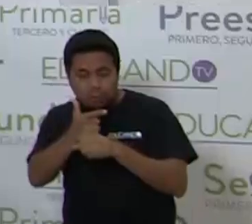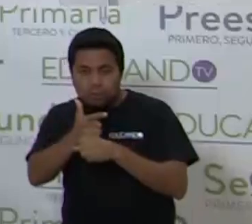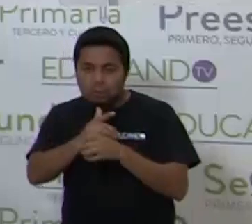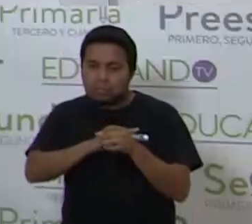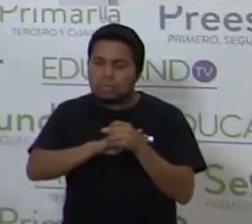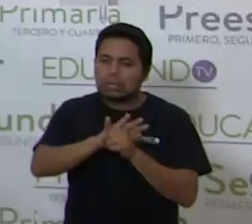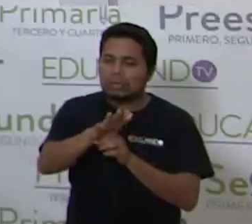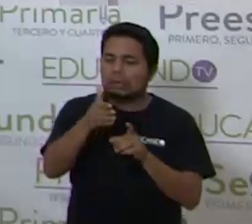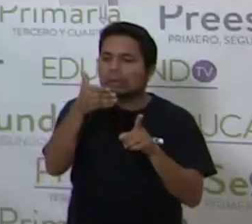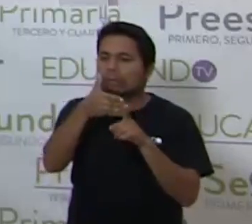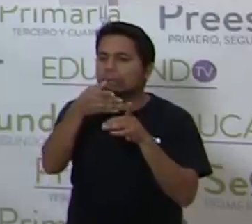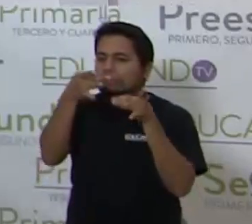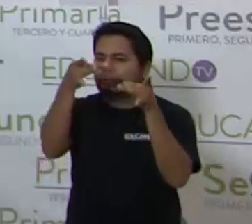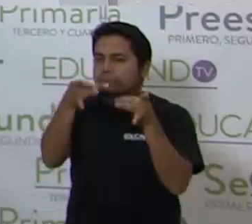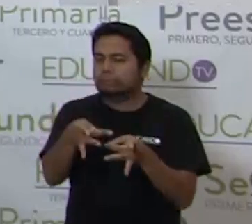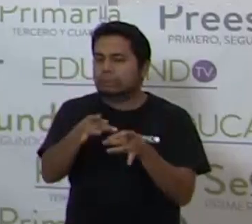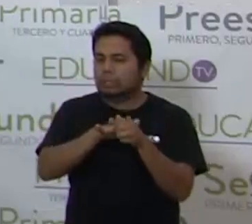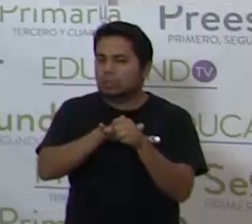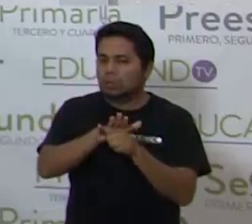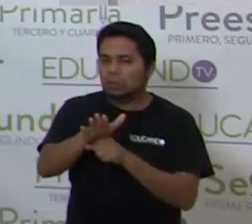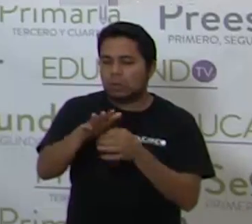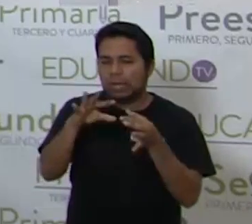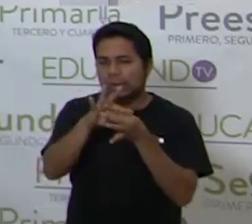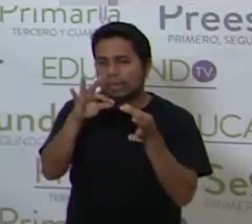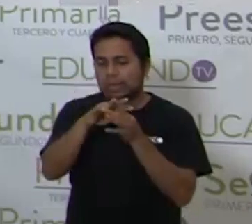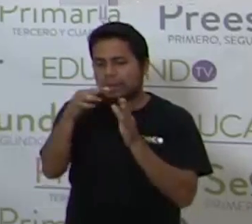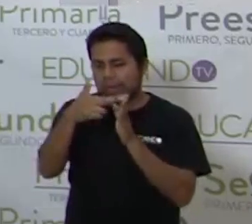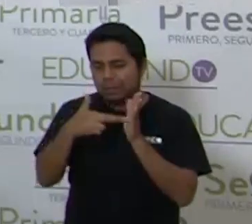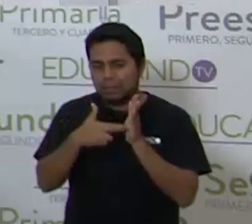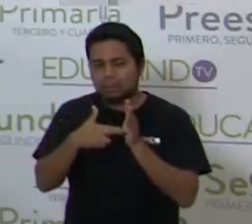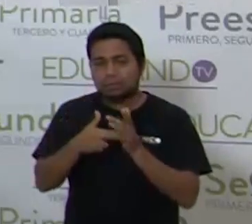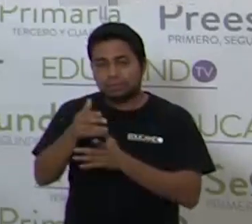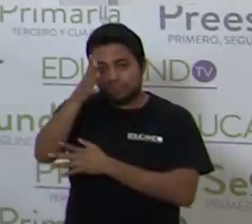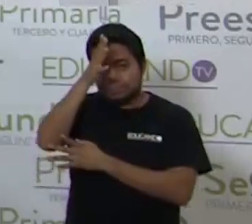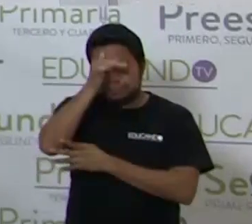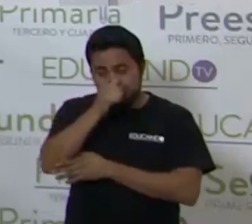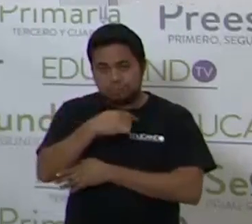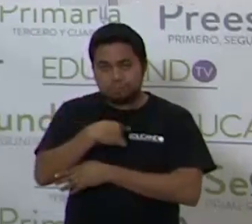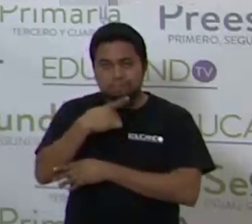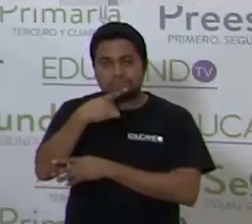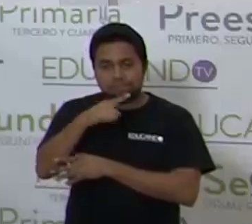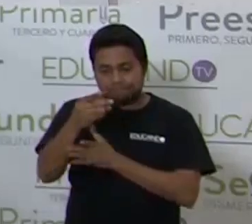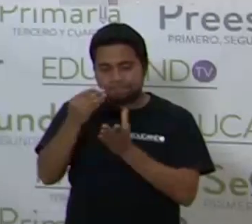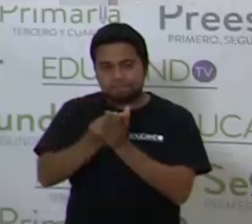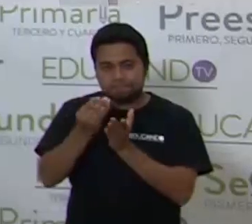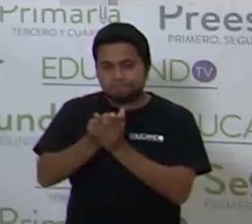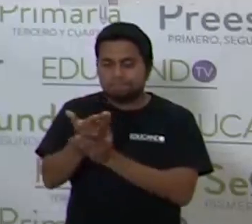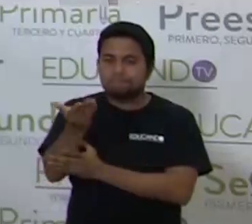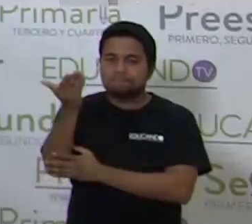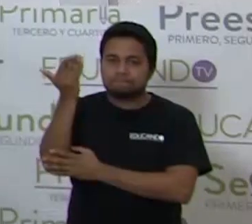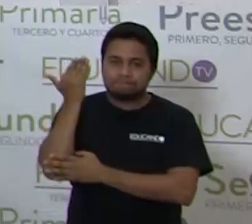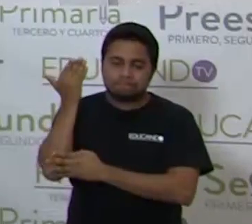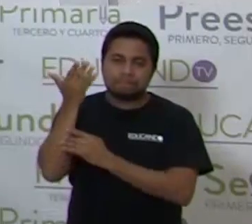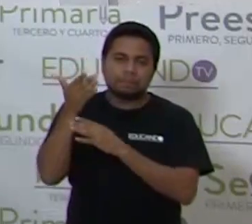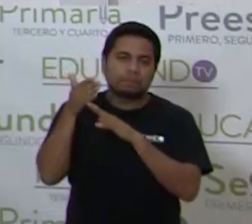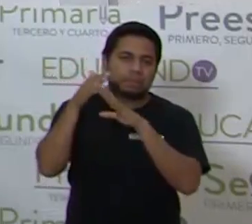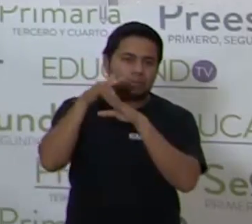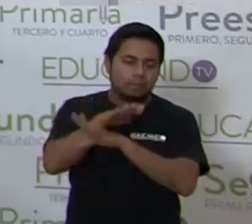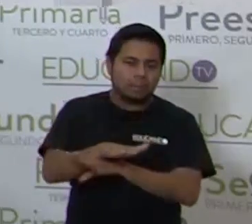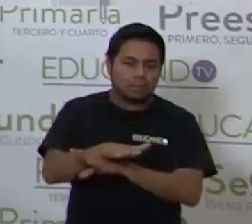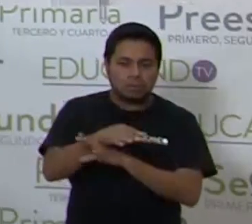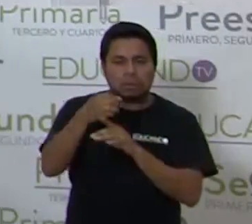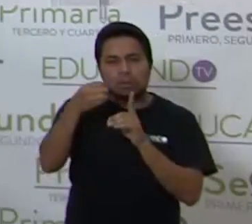muy exacta lo que son las instrucciones. Recuerda que ya vimos en la sesión anterior todo lo referente a